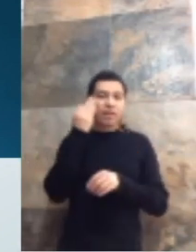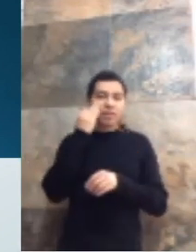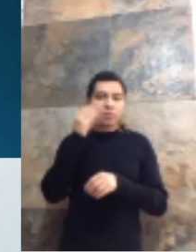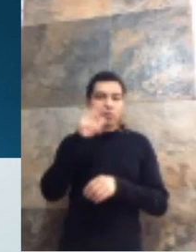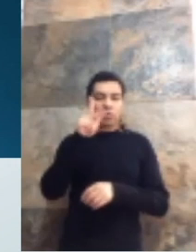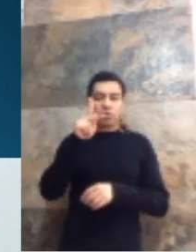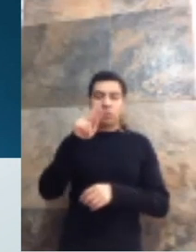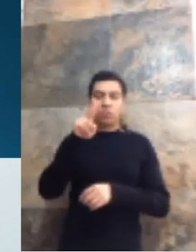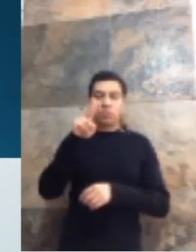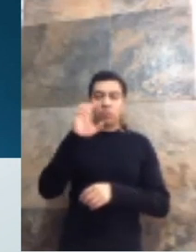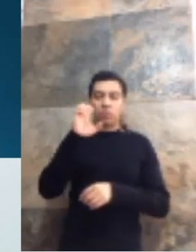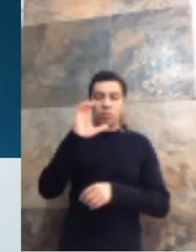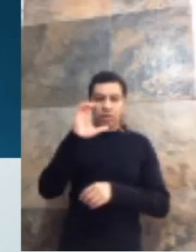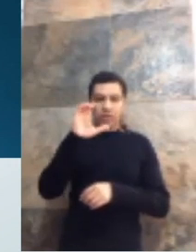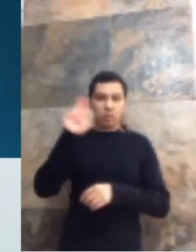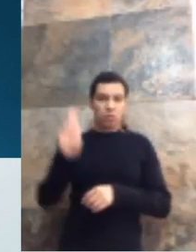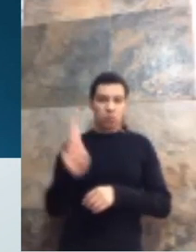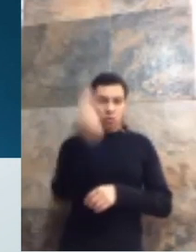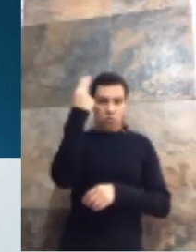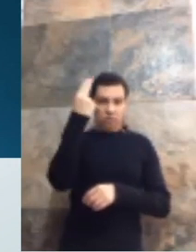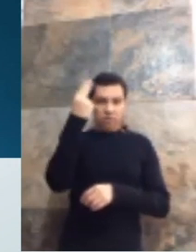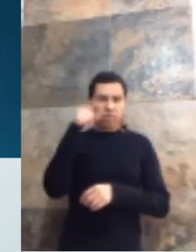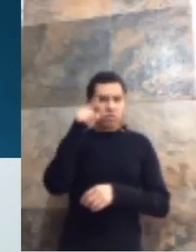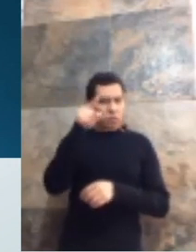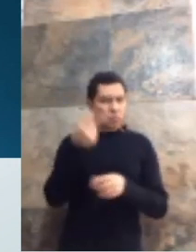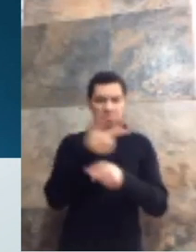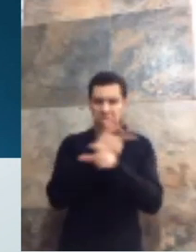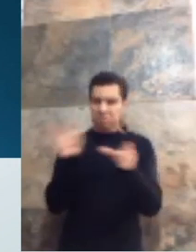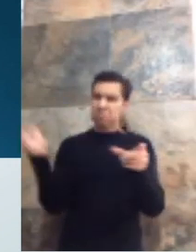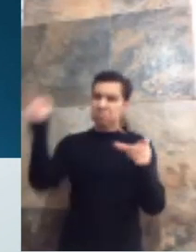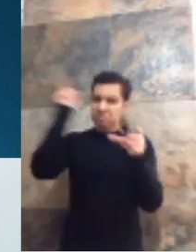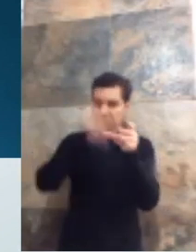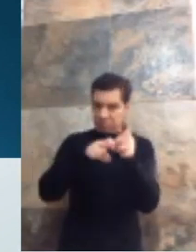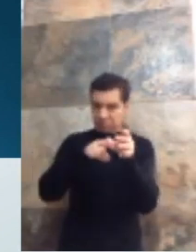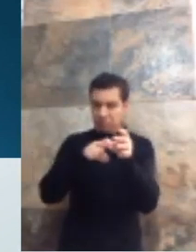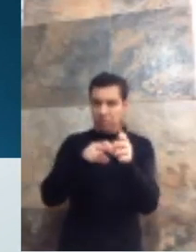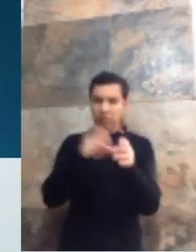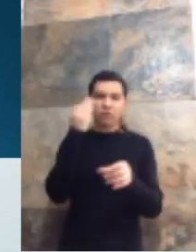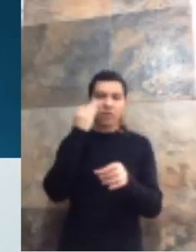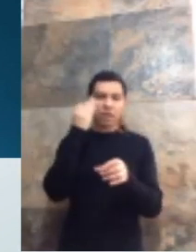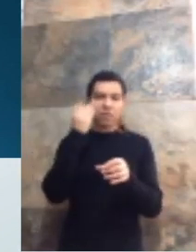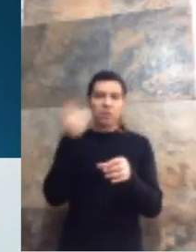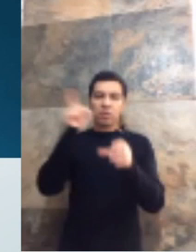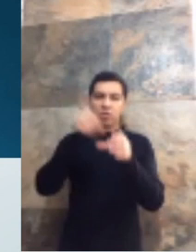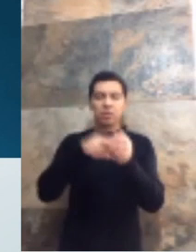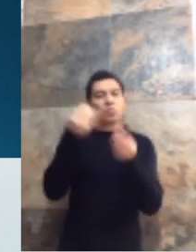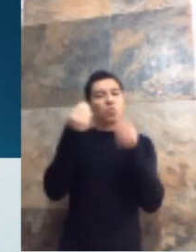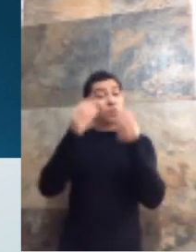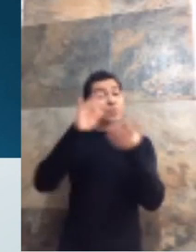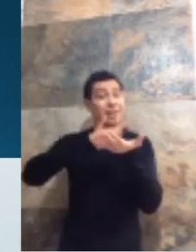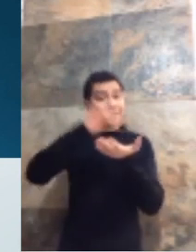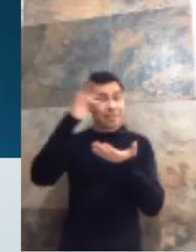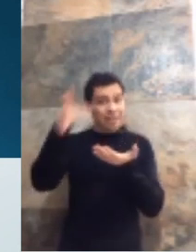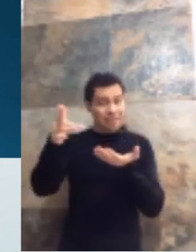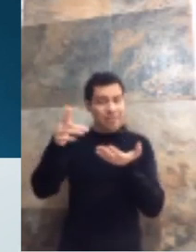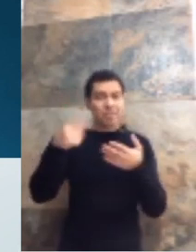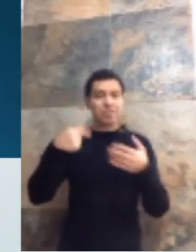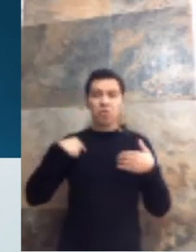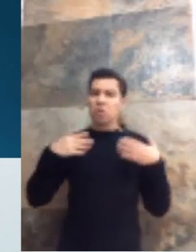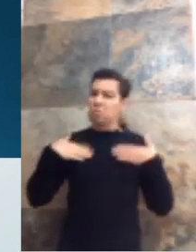estos recursos y o asesorías un tanto más específicas. Muchísimas gracias y estoy a su